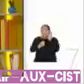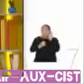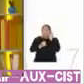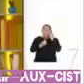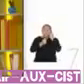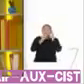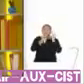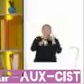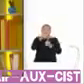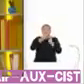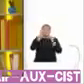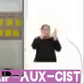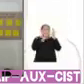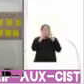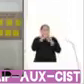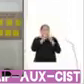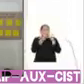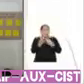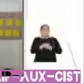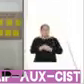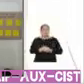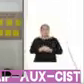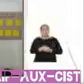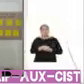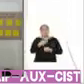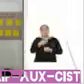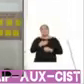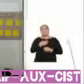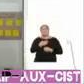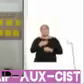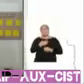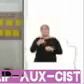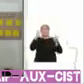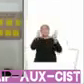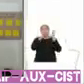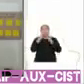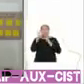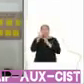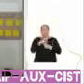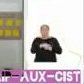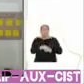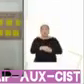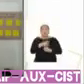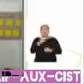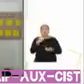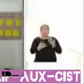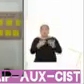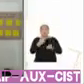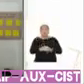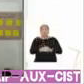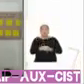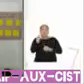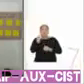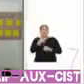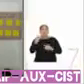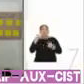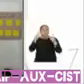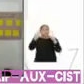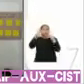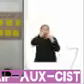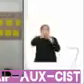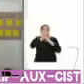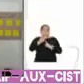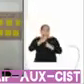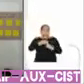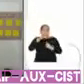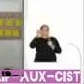son sus dudas más frecuentes? Mi principal duda sería de, o sea, si voy a realmente lograr esa meta que tengo.